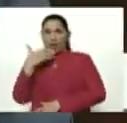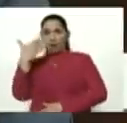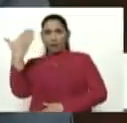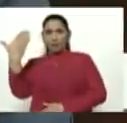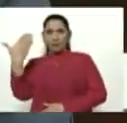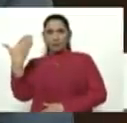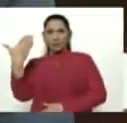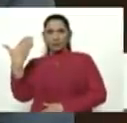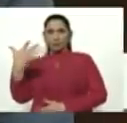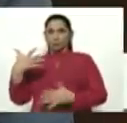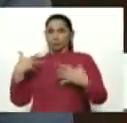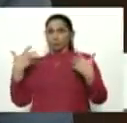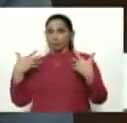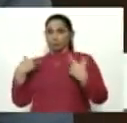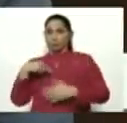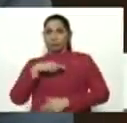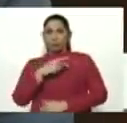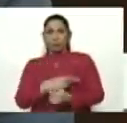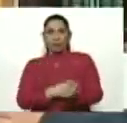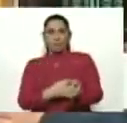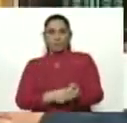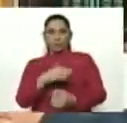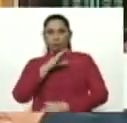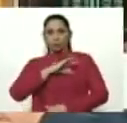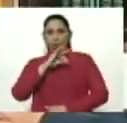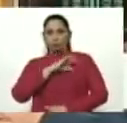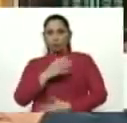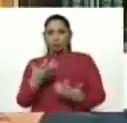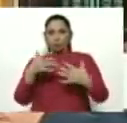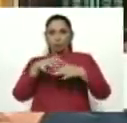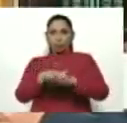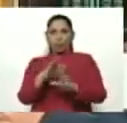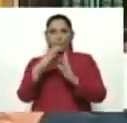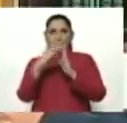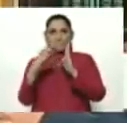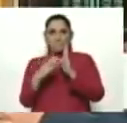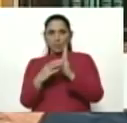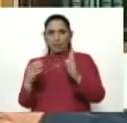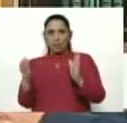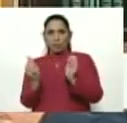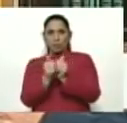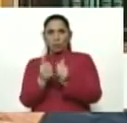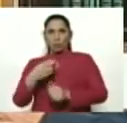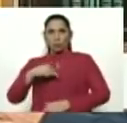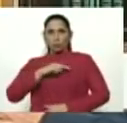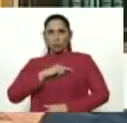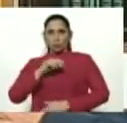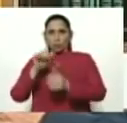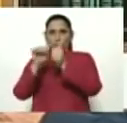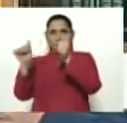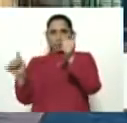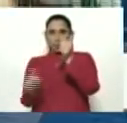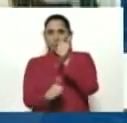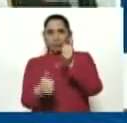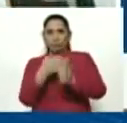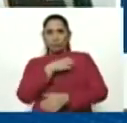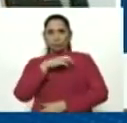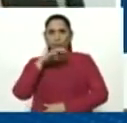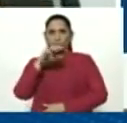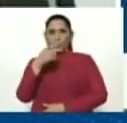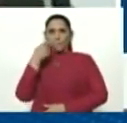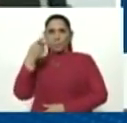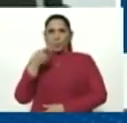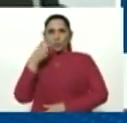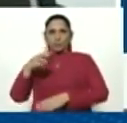Estaban contentos nuestros hermanos socios de la OPEP. Está con nosotros el vicepresidente de Soberanía Política, ministro del